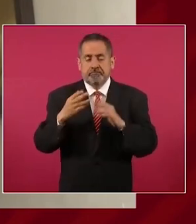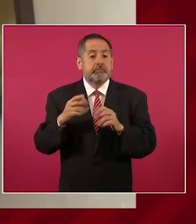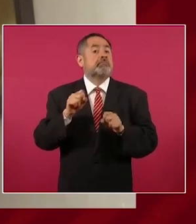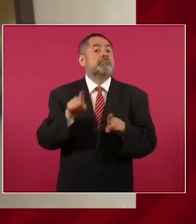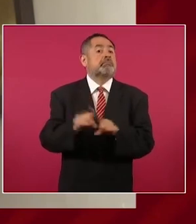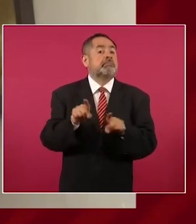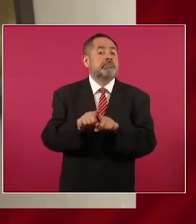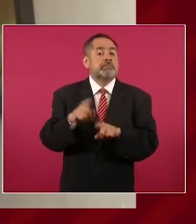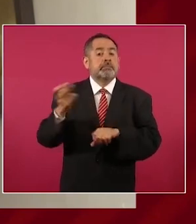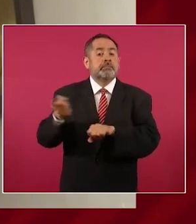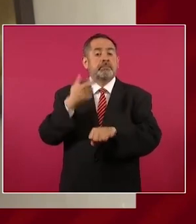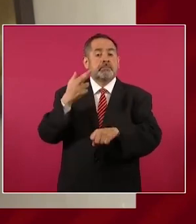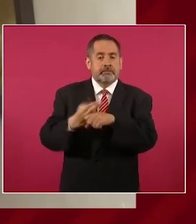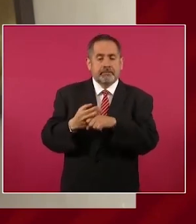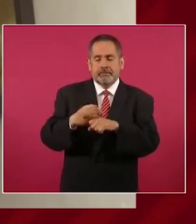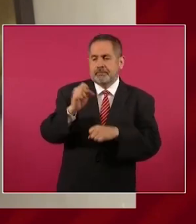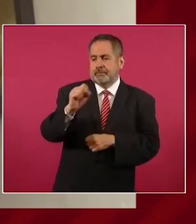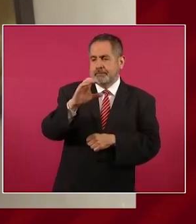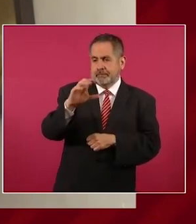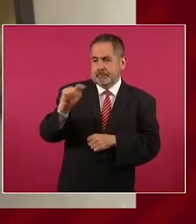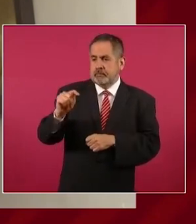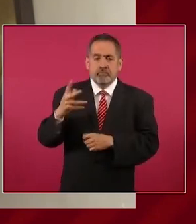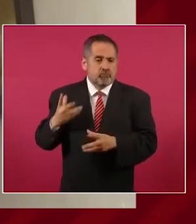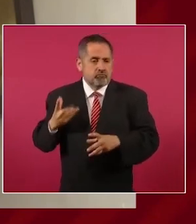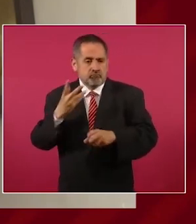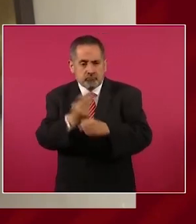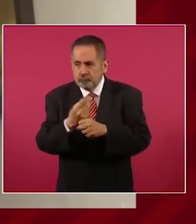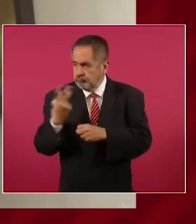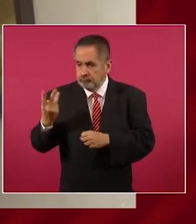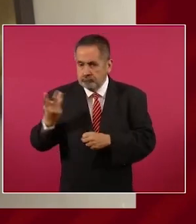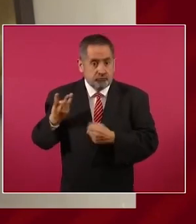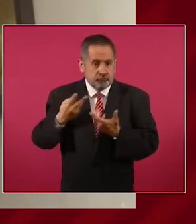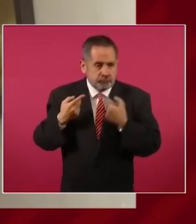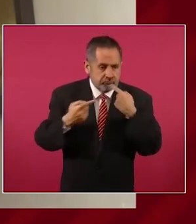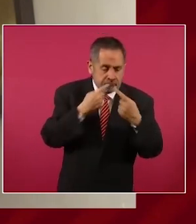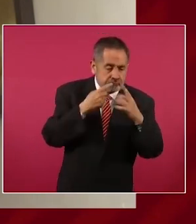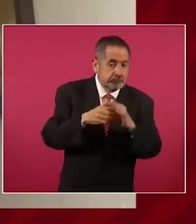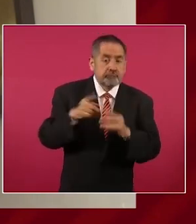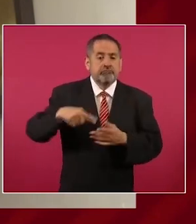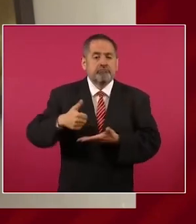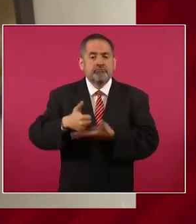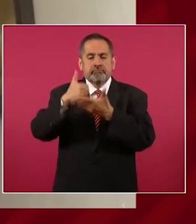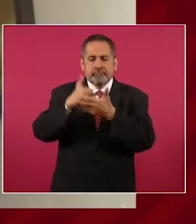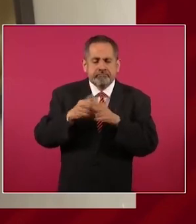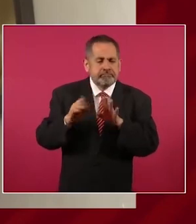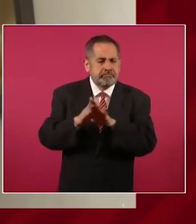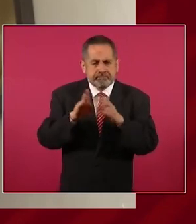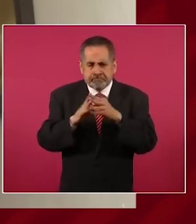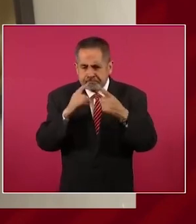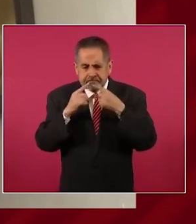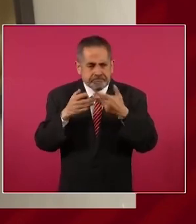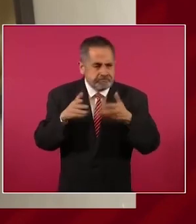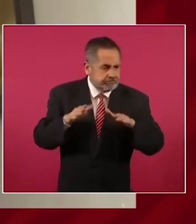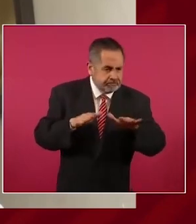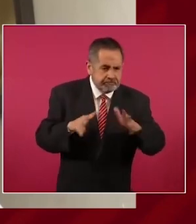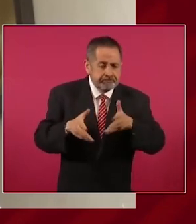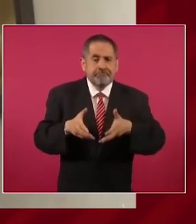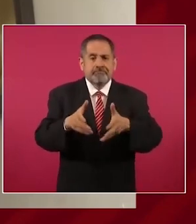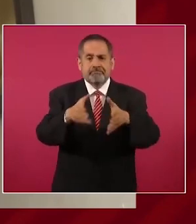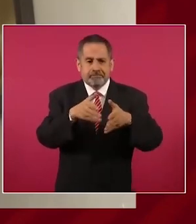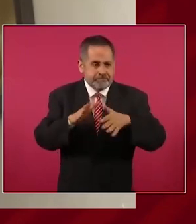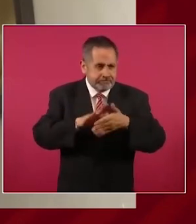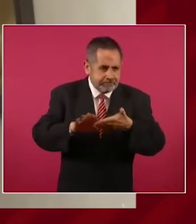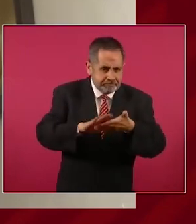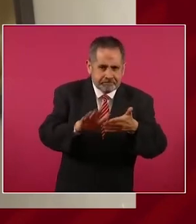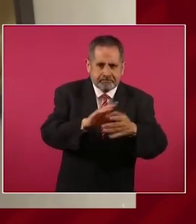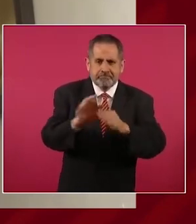Secretaría de Infraestructura y Comunicaciones y Transporte, que nos está ayudando a librar estos caminos. El día